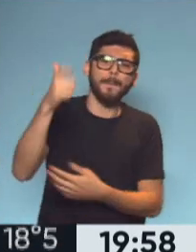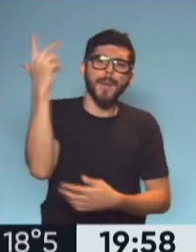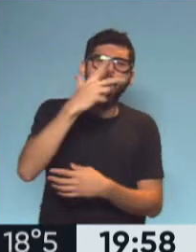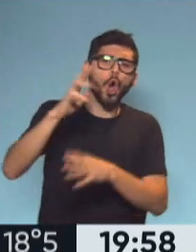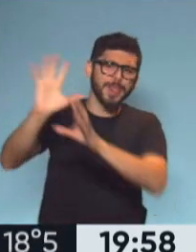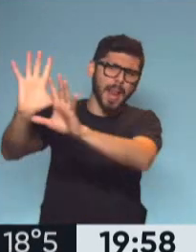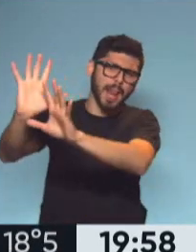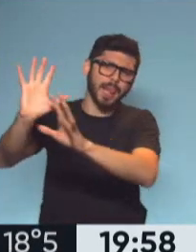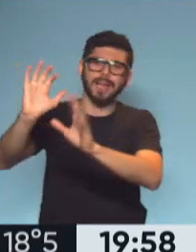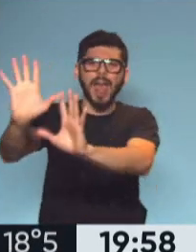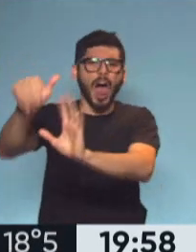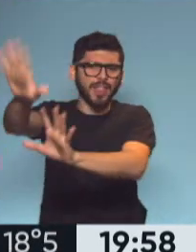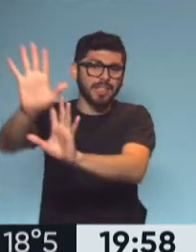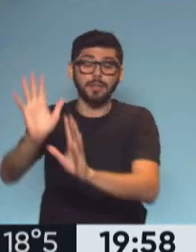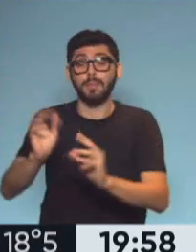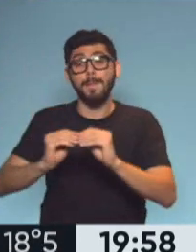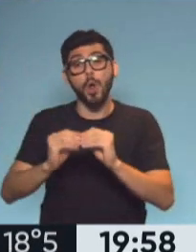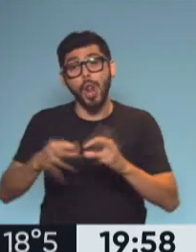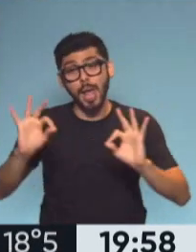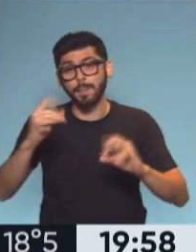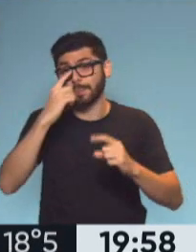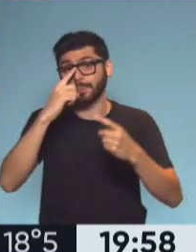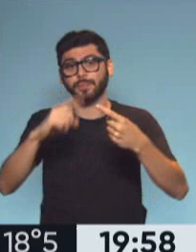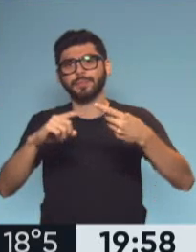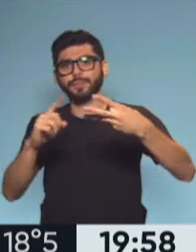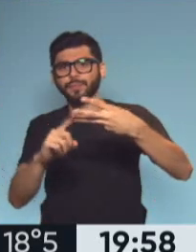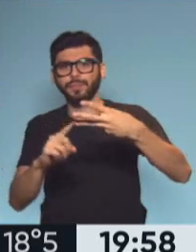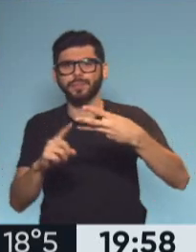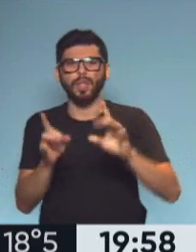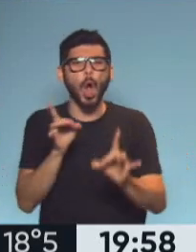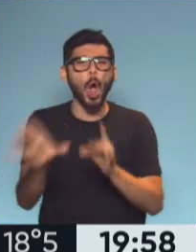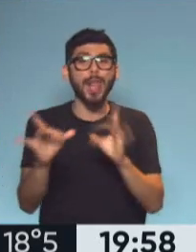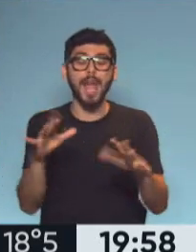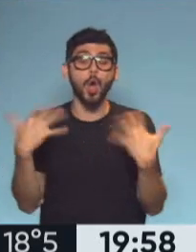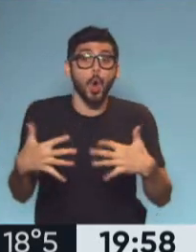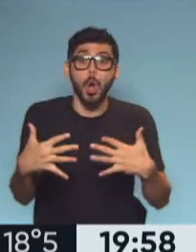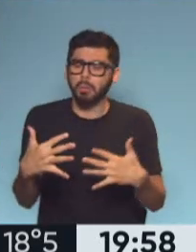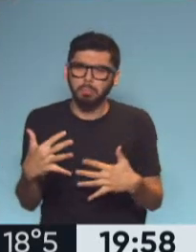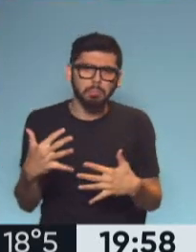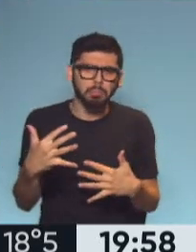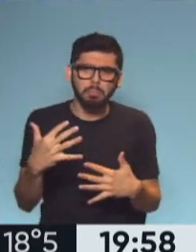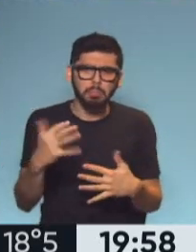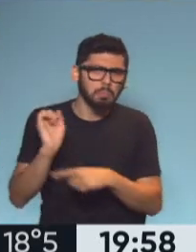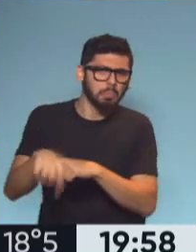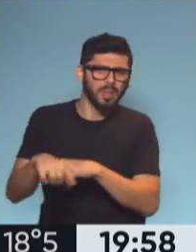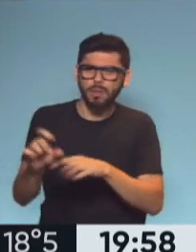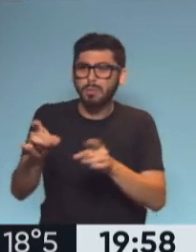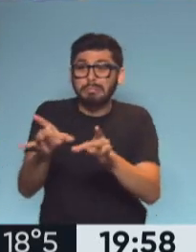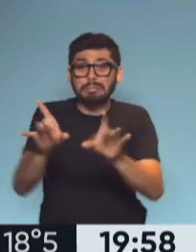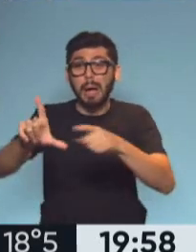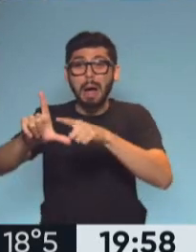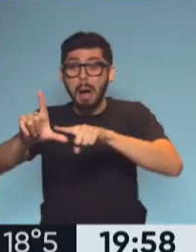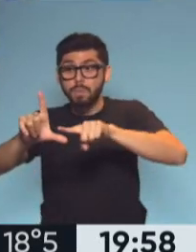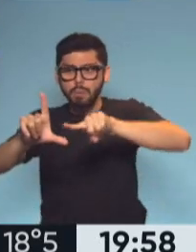agarrado grandes problemas. Se ignoró el poder de contagio, no miraron la curva, no miraron cómo crecía esto.